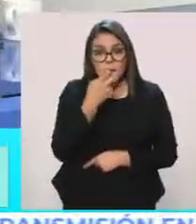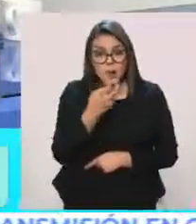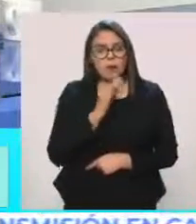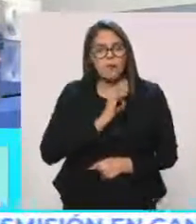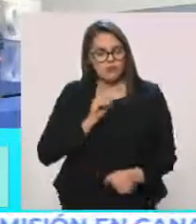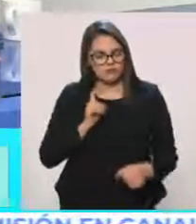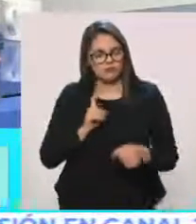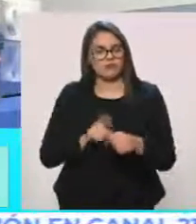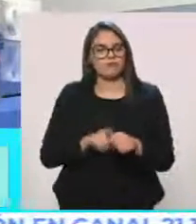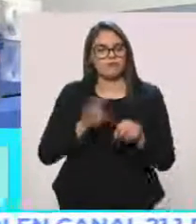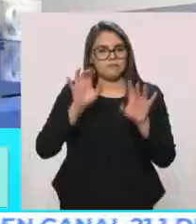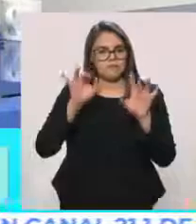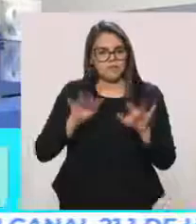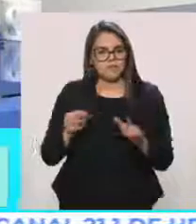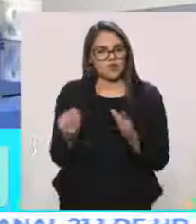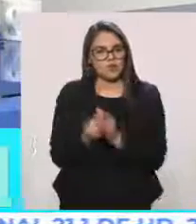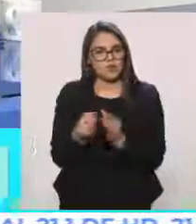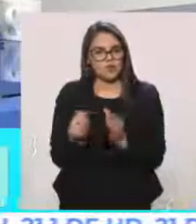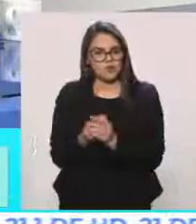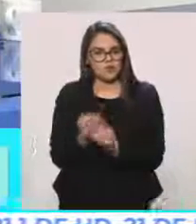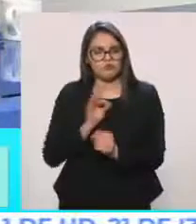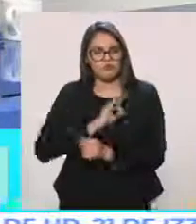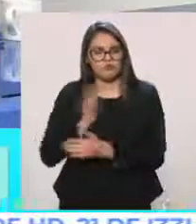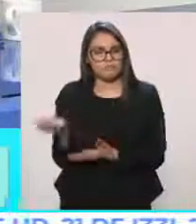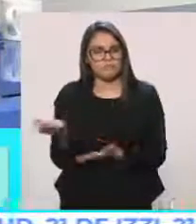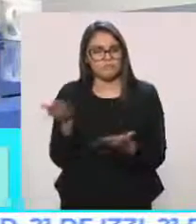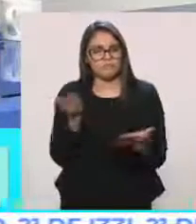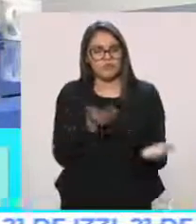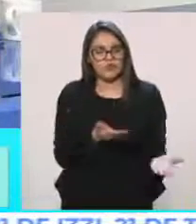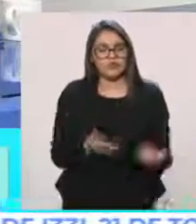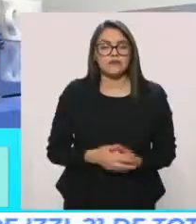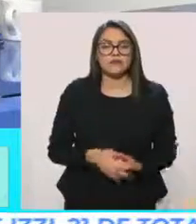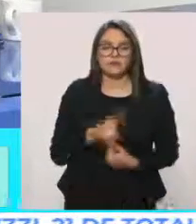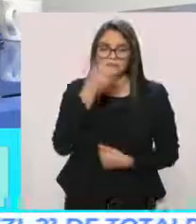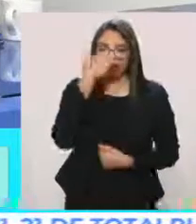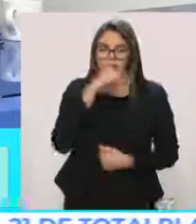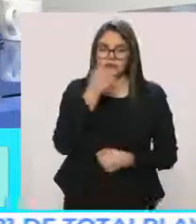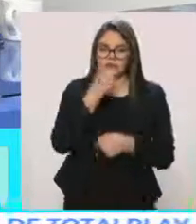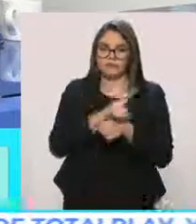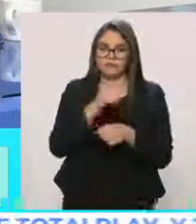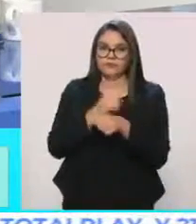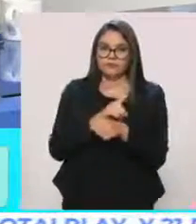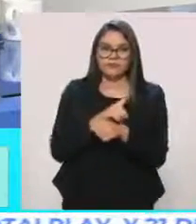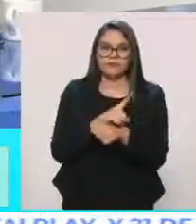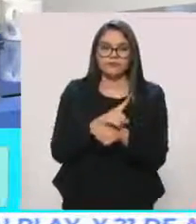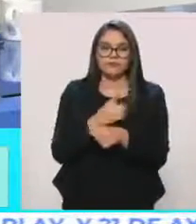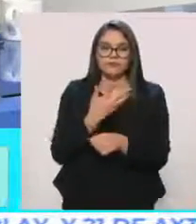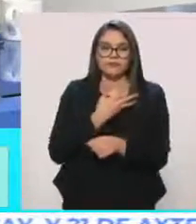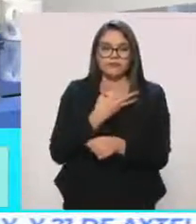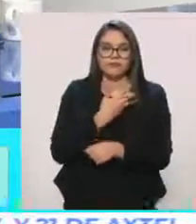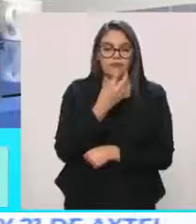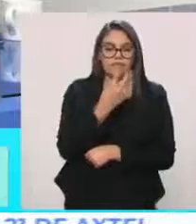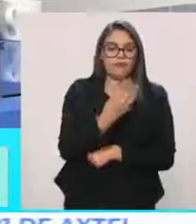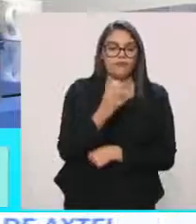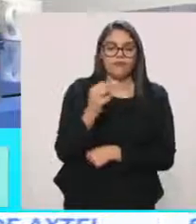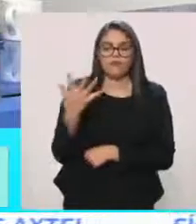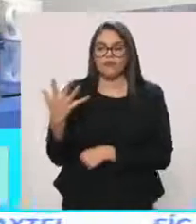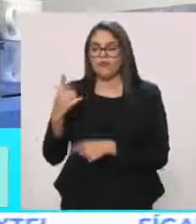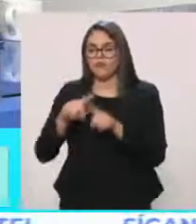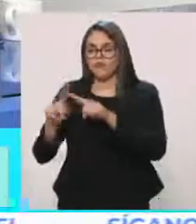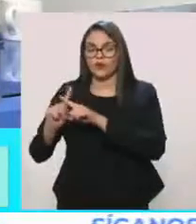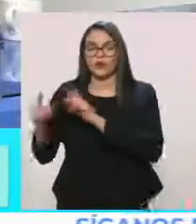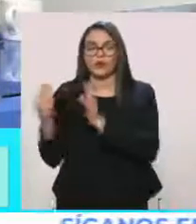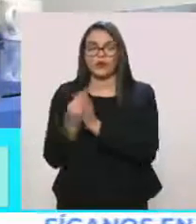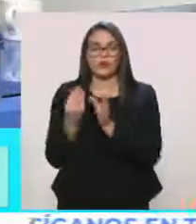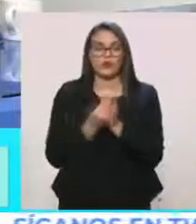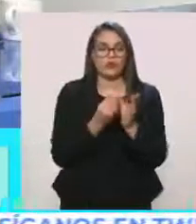y ahí se pueden inscribir y participar. Todos los días hay de 3 a 5 cursos de capacitación